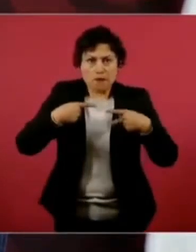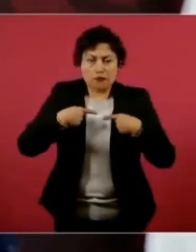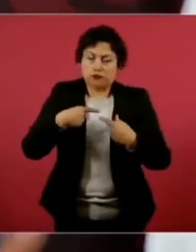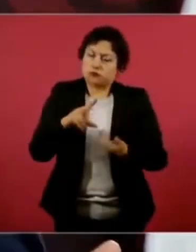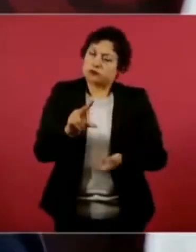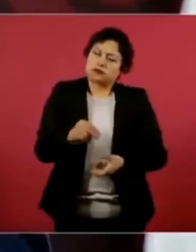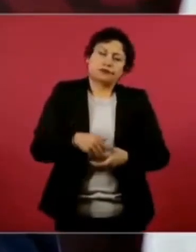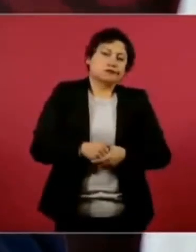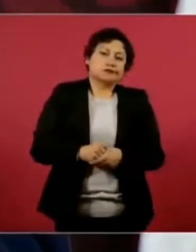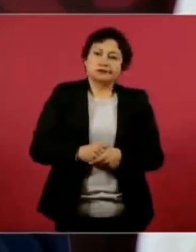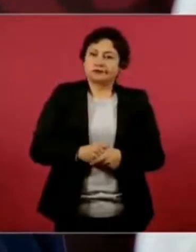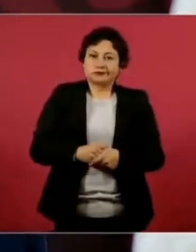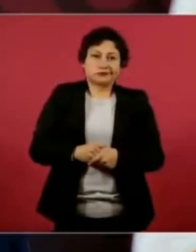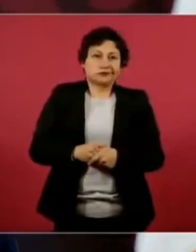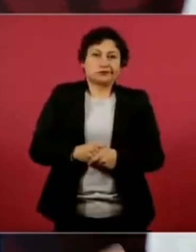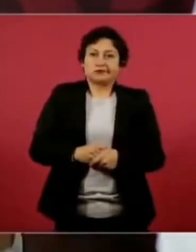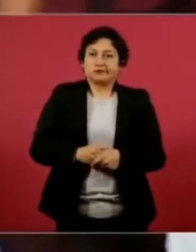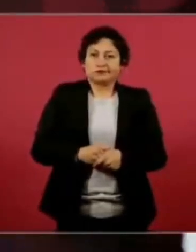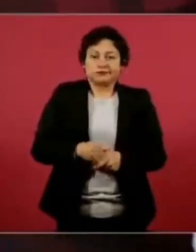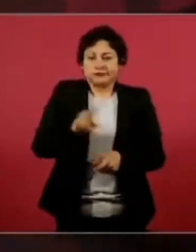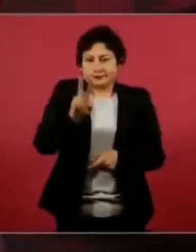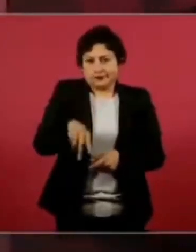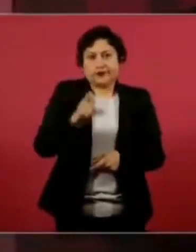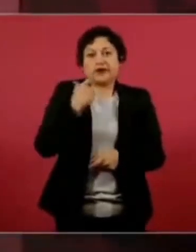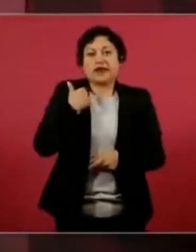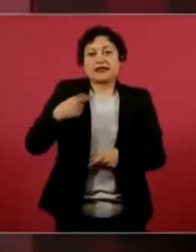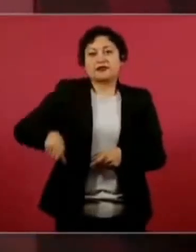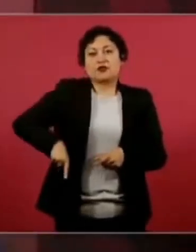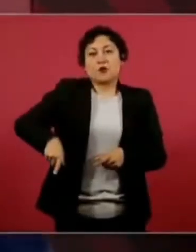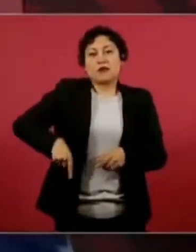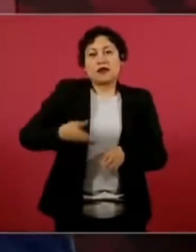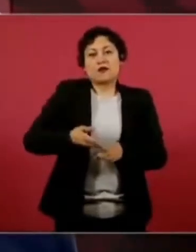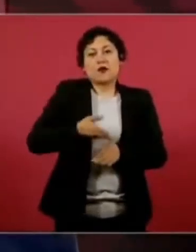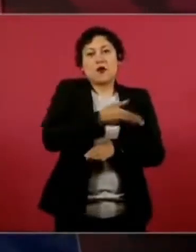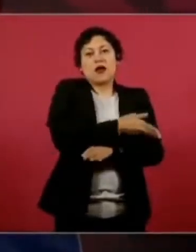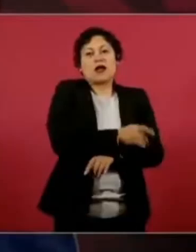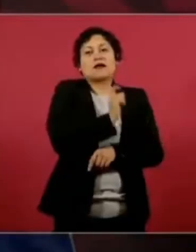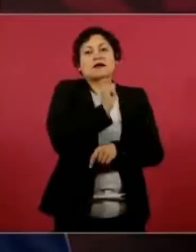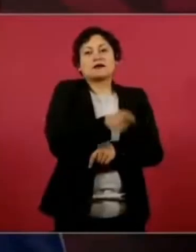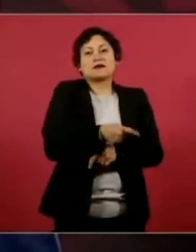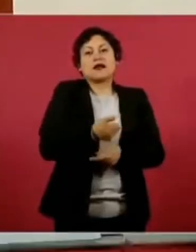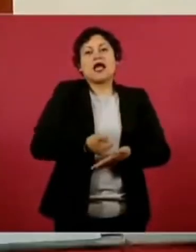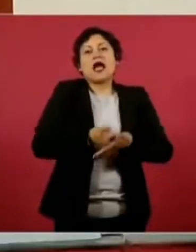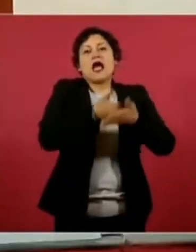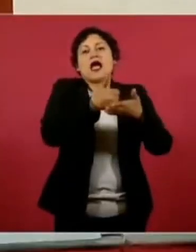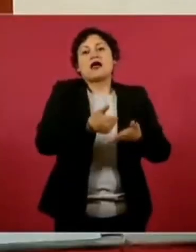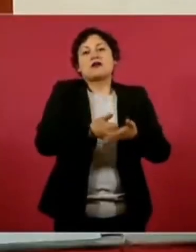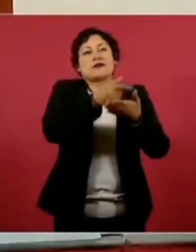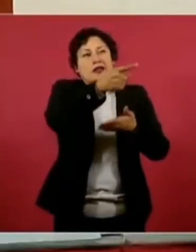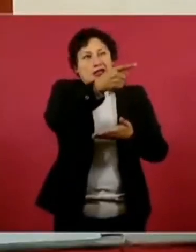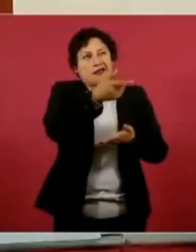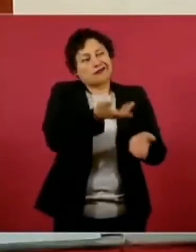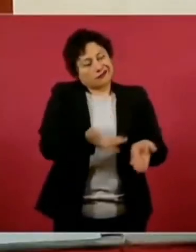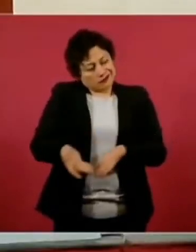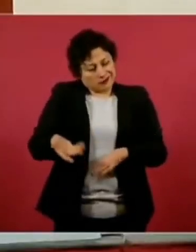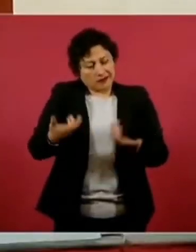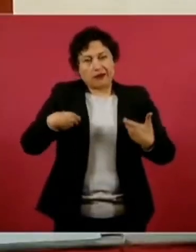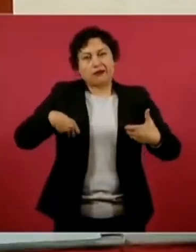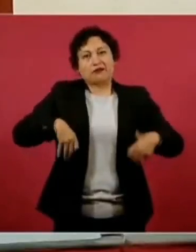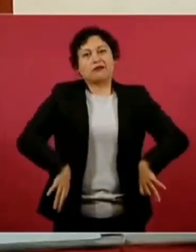El gobierno era un facilitador para el saqueo, para el robo.